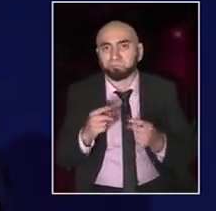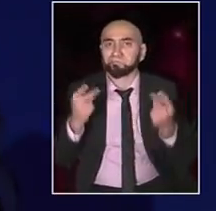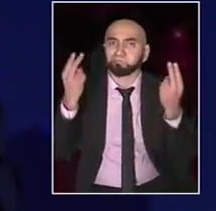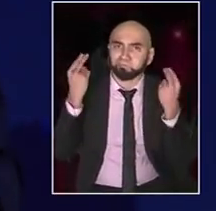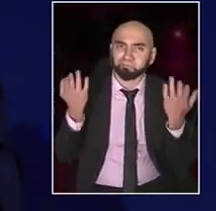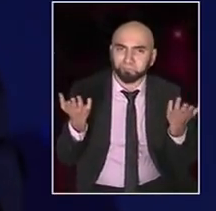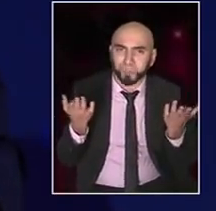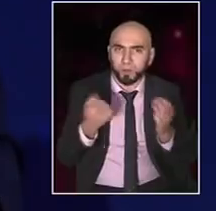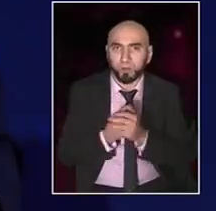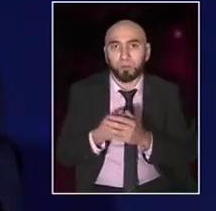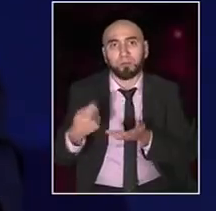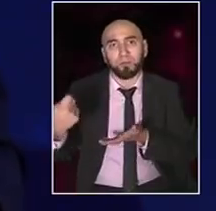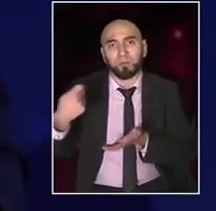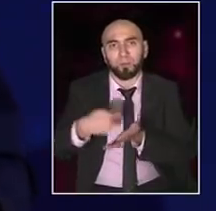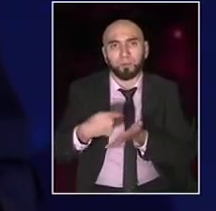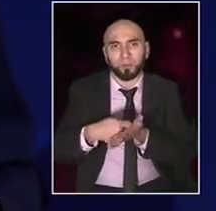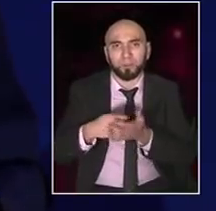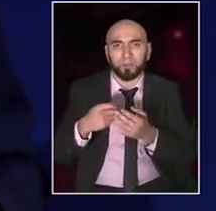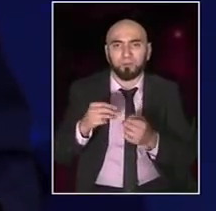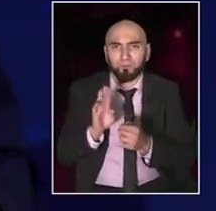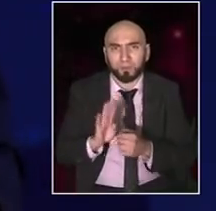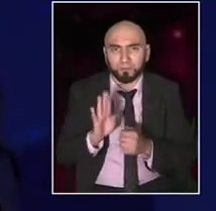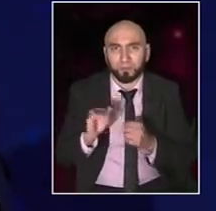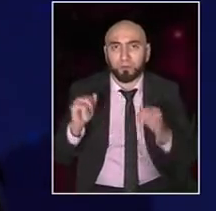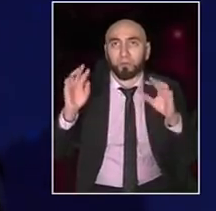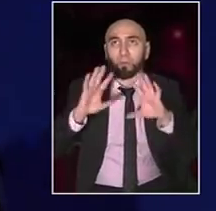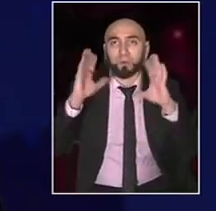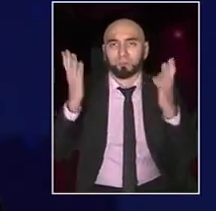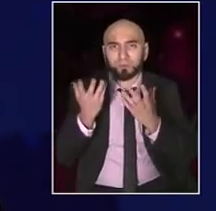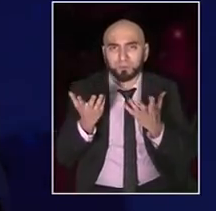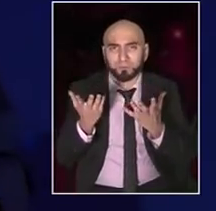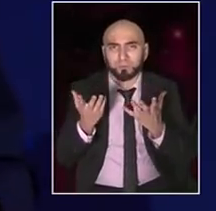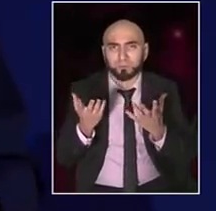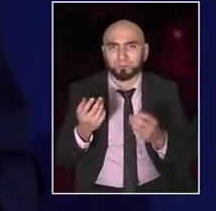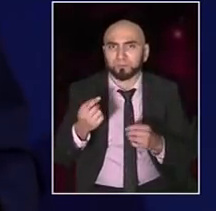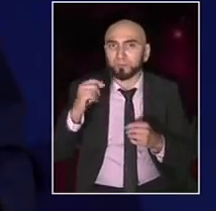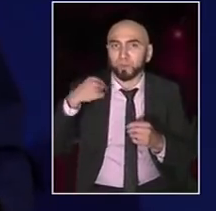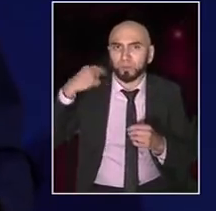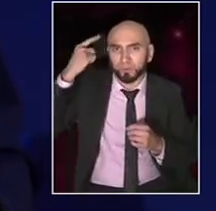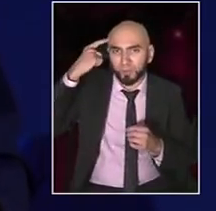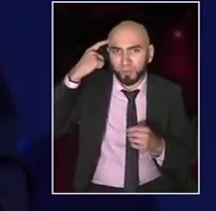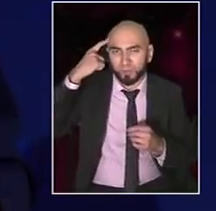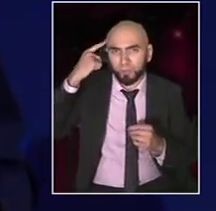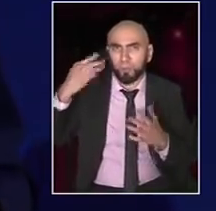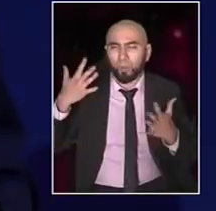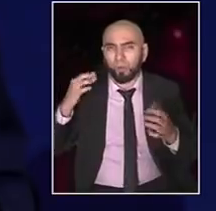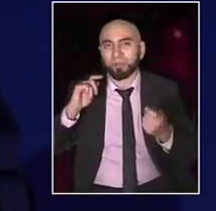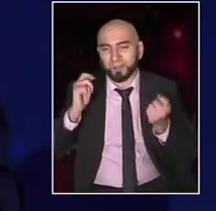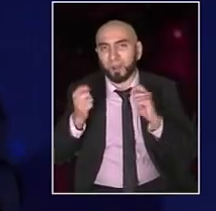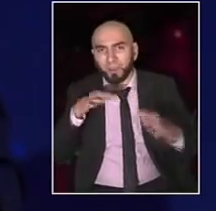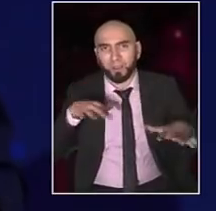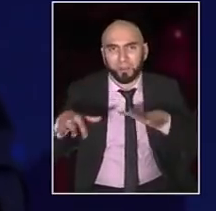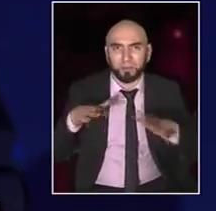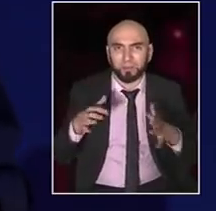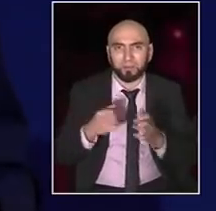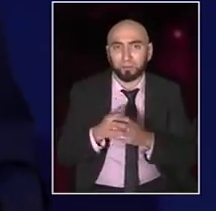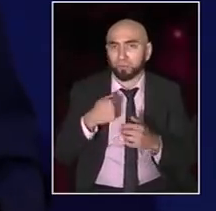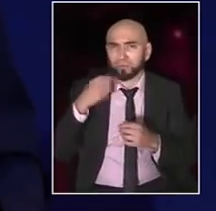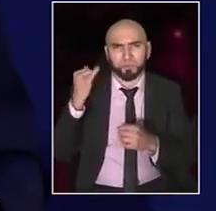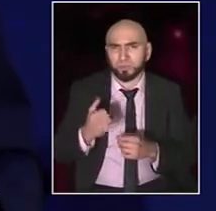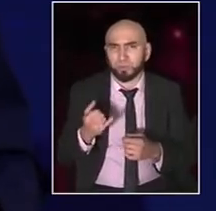universal, bueno, nuestra plasticidad neuronal es muy ágil, es muy dinámica. Yo siempre pongo el ejemplo de los taxistas